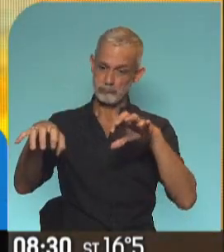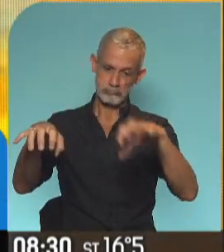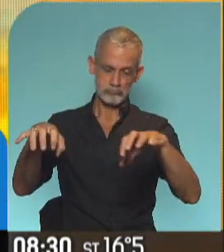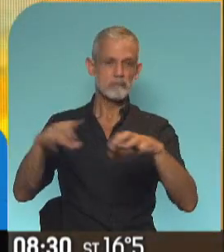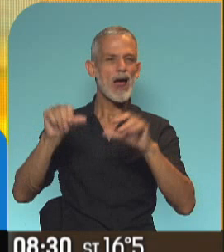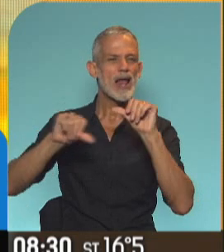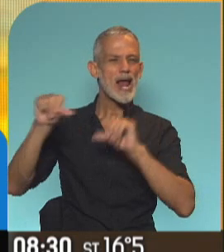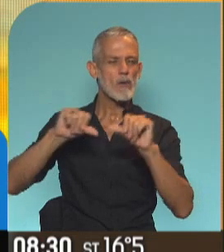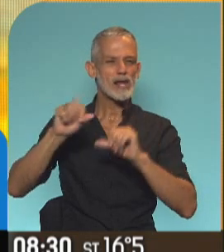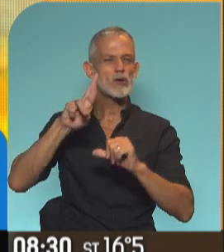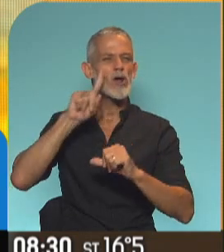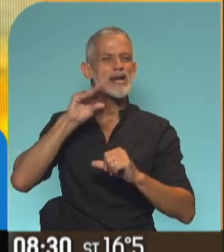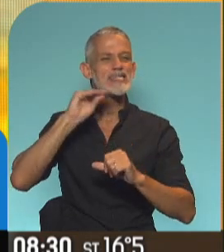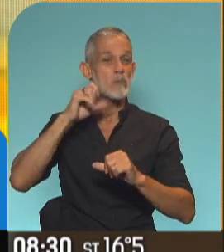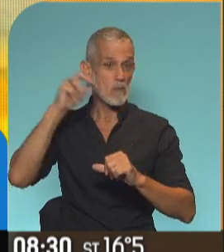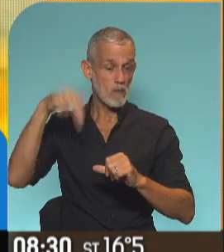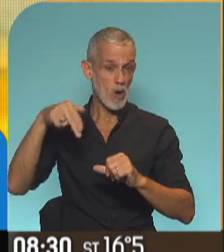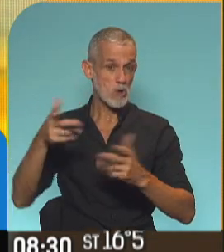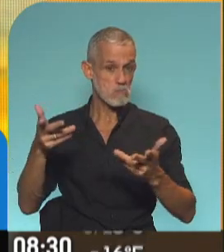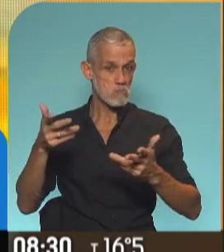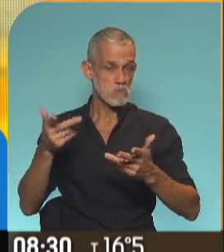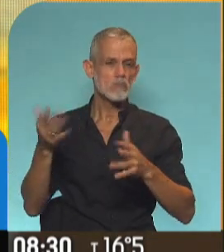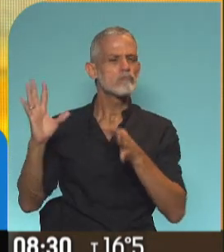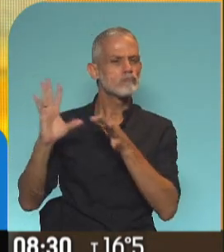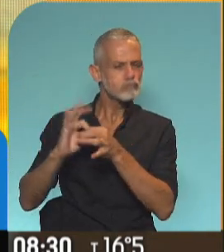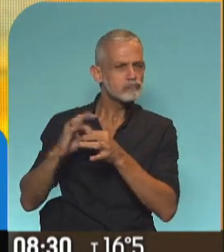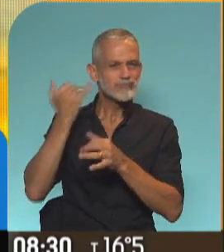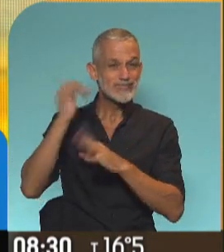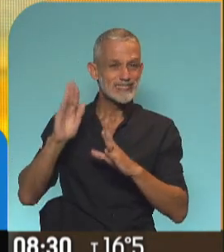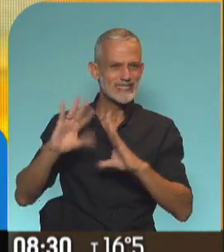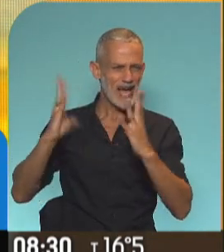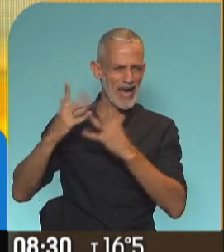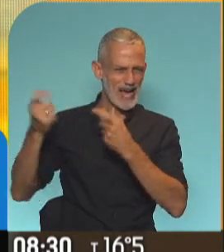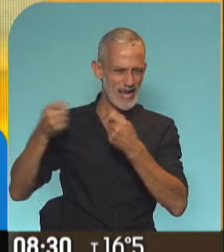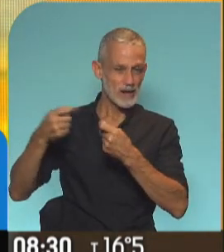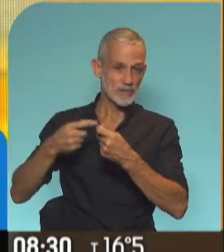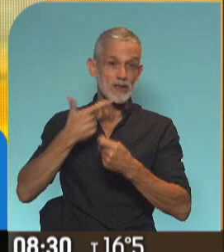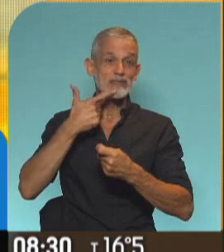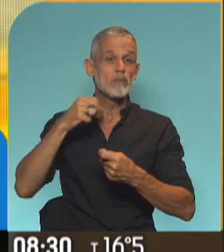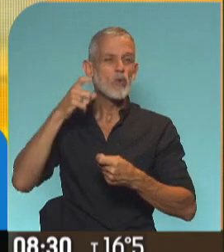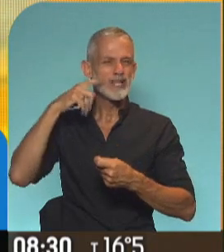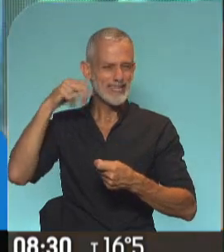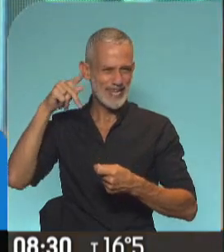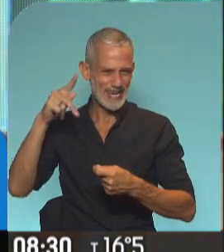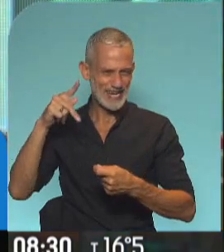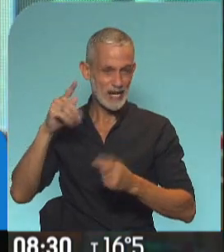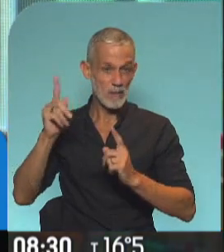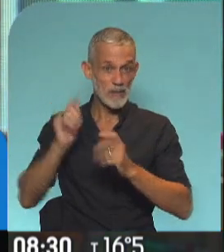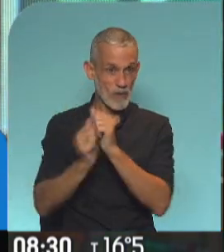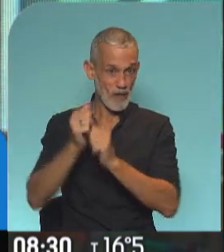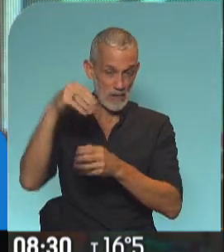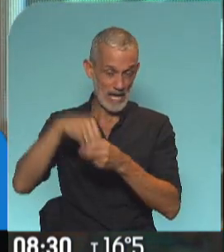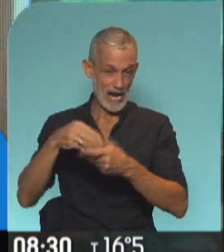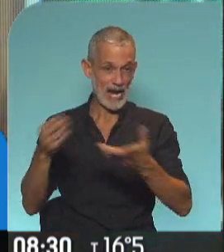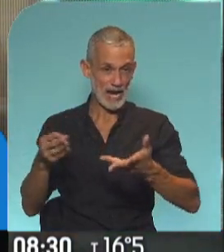el laboratorio richmond que cerró con una multinacional también para la producción es claro del sputnik es decir